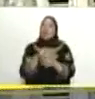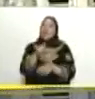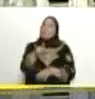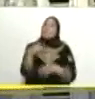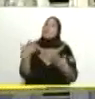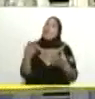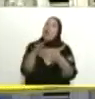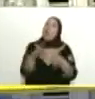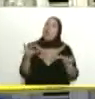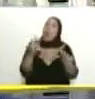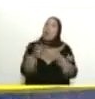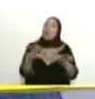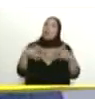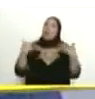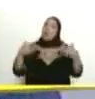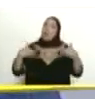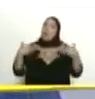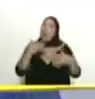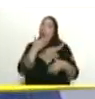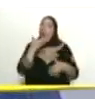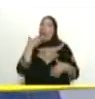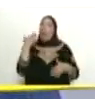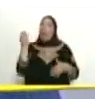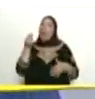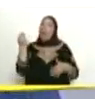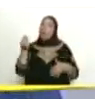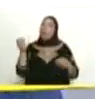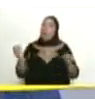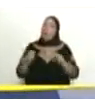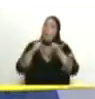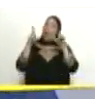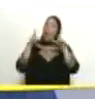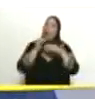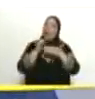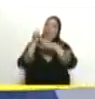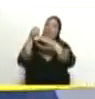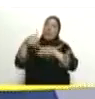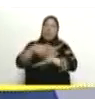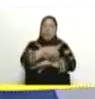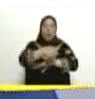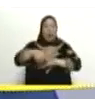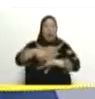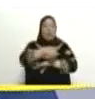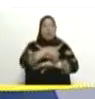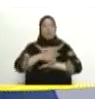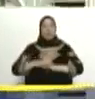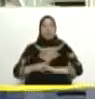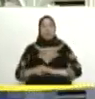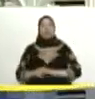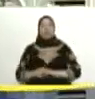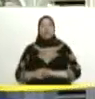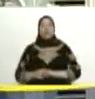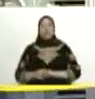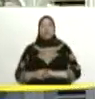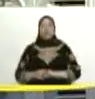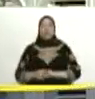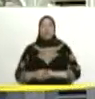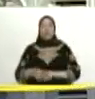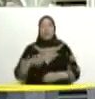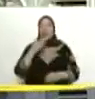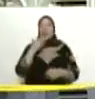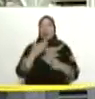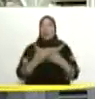cuenta? Me motiva mucho ver un joven como tú siendo líder de su calle. Bien, bien, bien. Gracias a